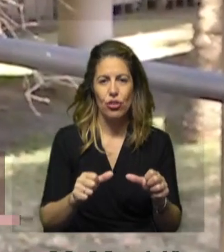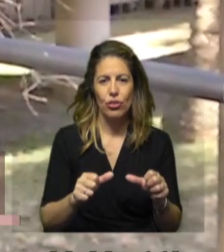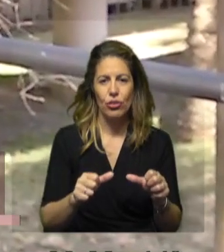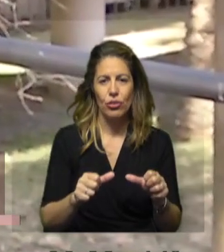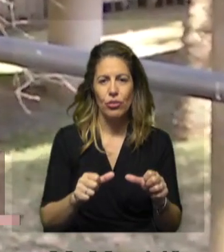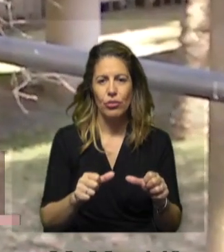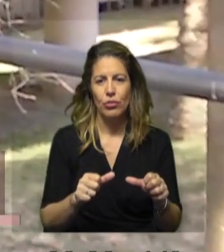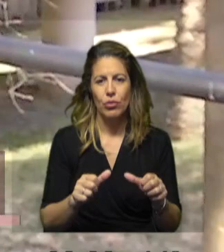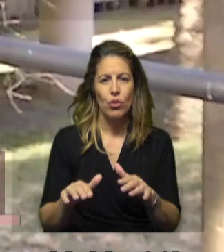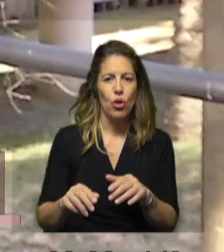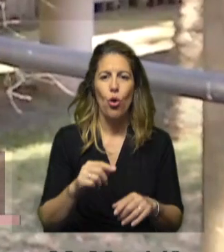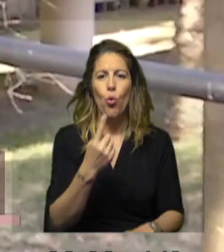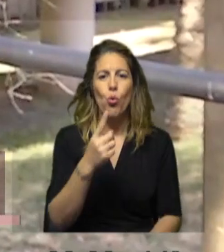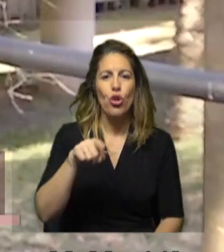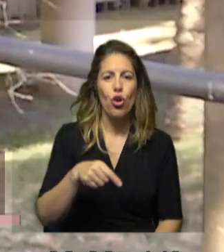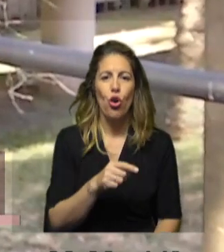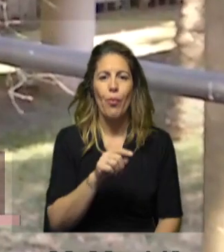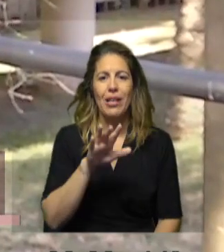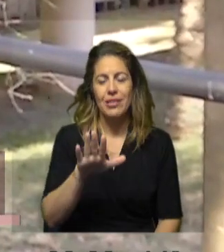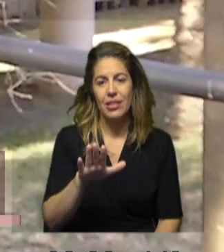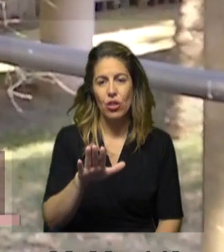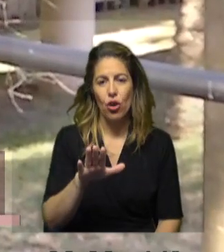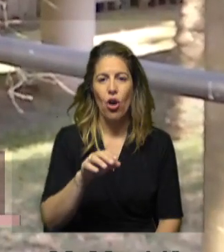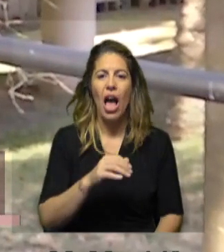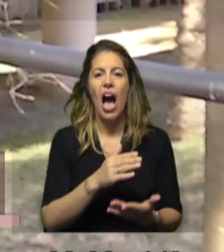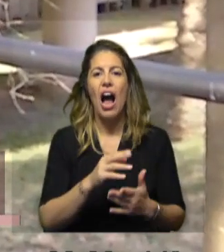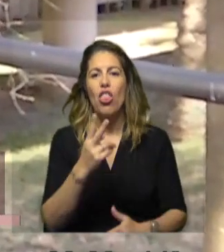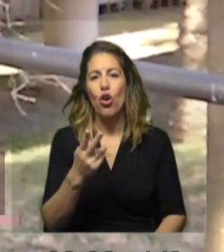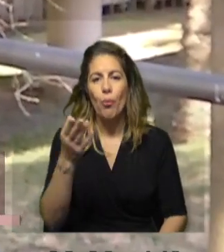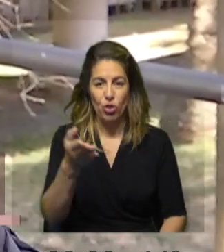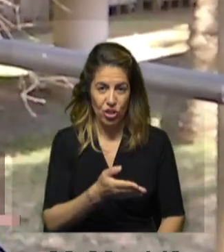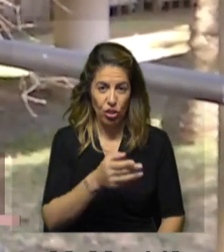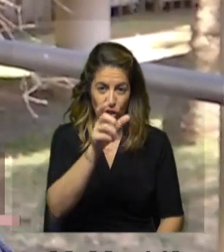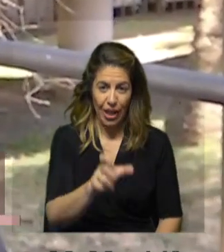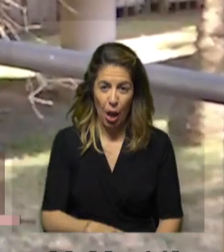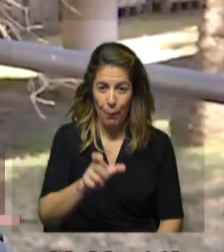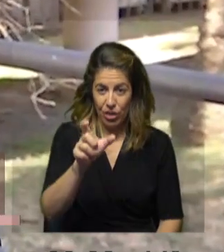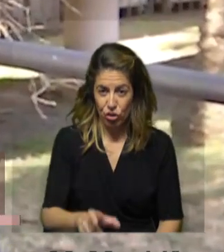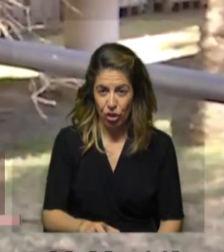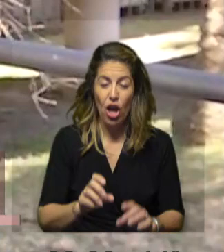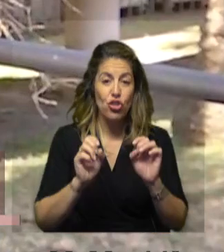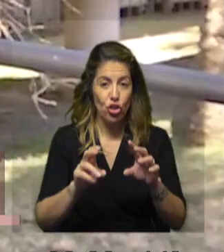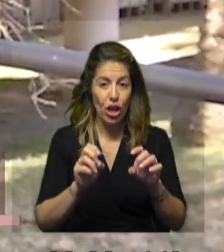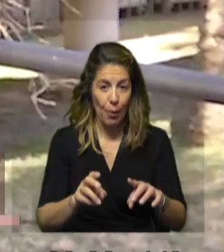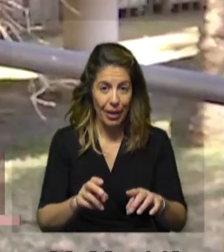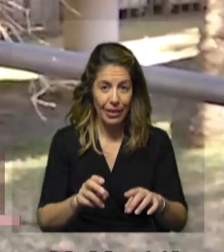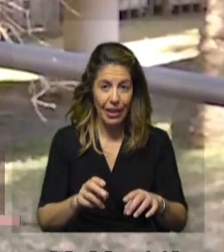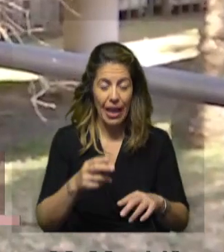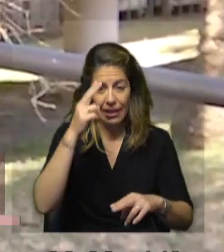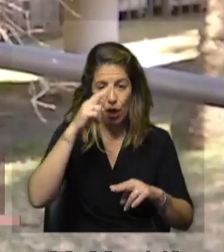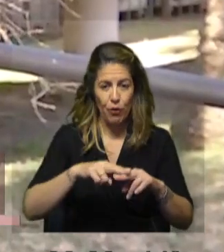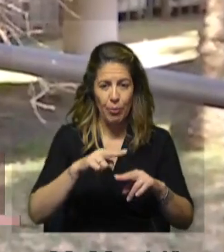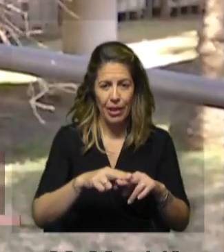del 1,5 a 2% de la población padece una artritis reumatoidea. Estamos hablando solo de artritis reumatoidea. Esto habría que agregarle la